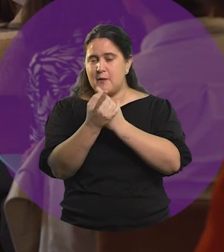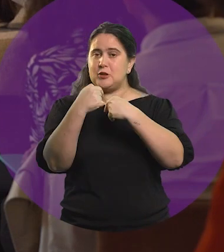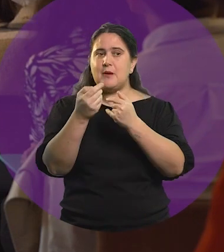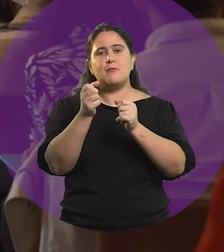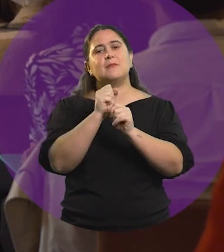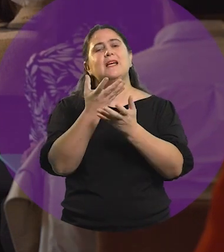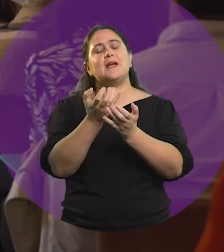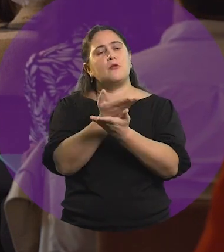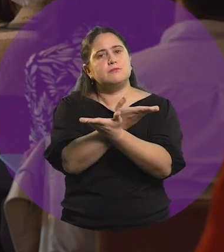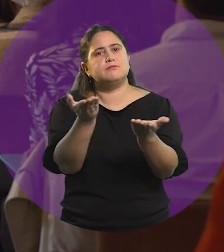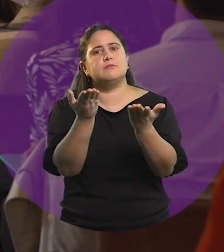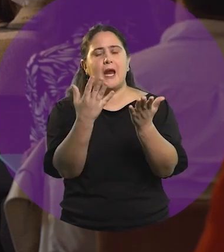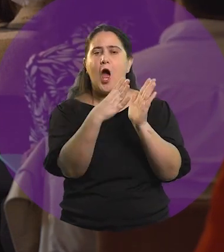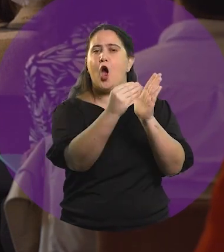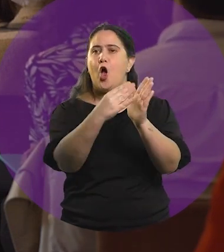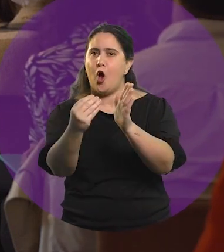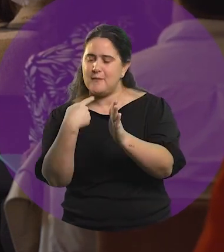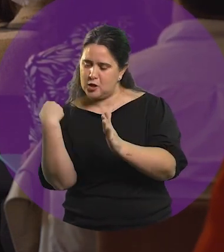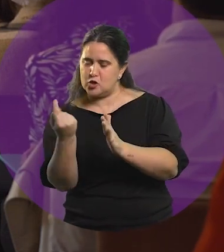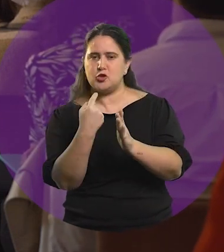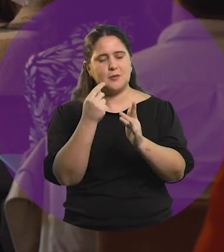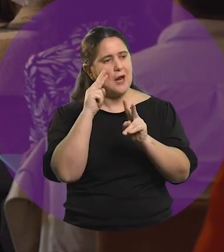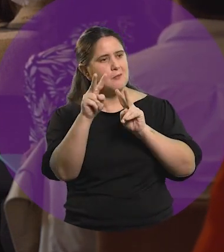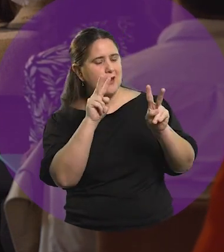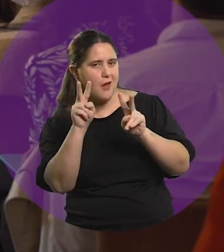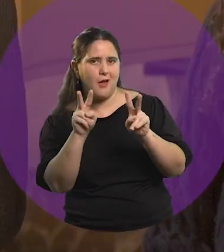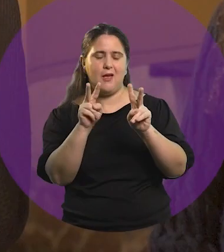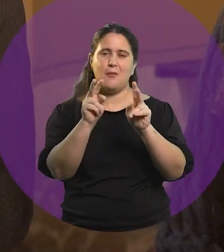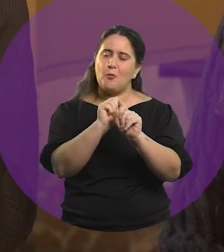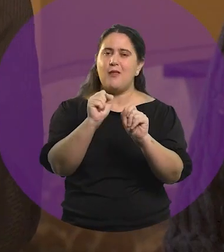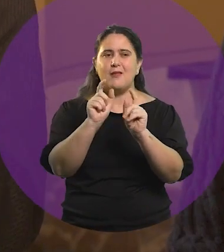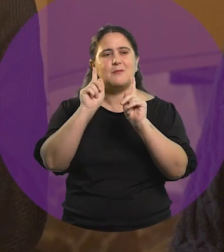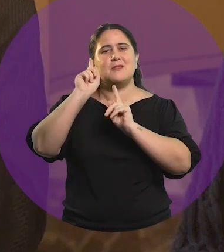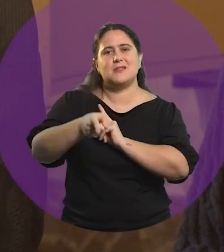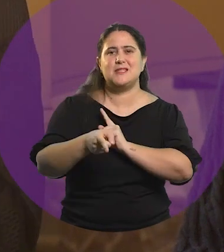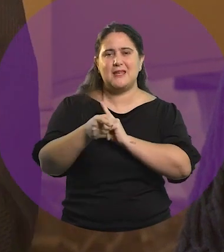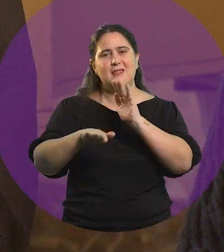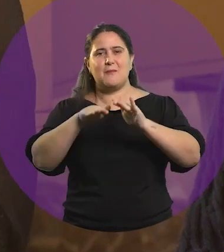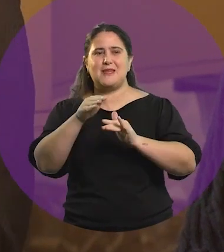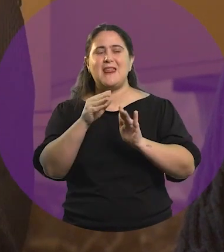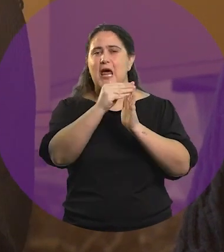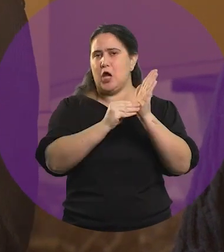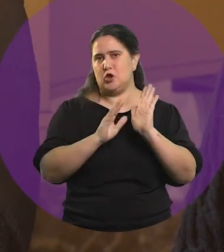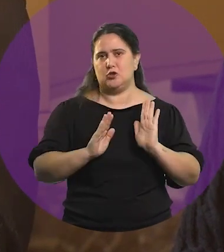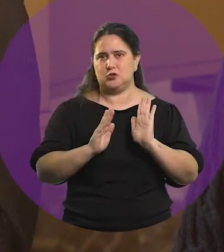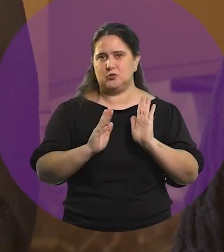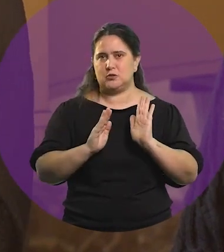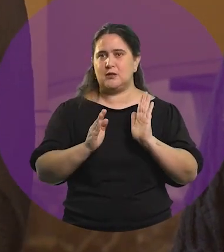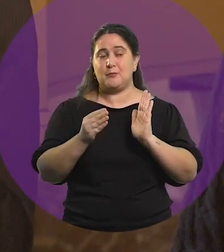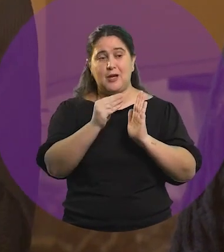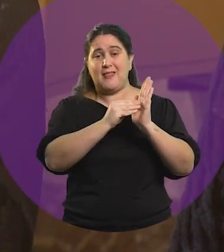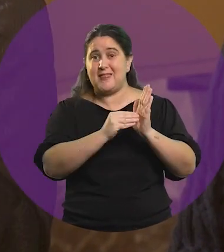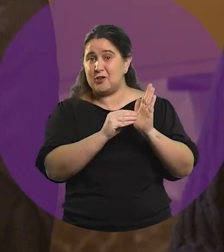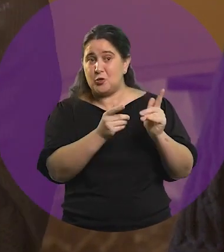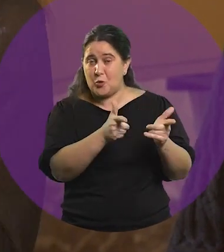para poder inspirar a más organizaciones a que miden, a que puedan tomar decisiones basadas en datos, ¿sí? Porque